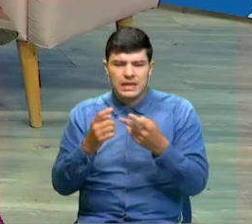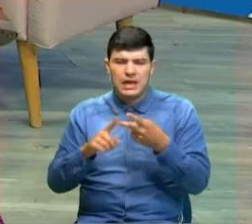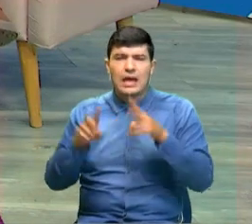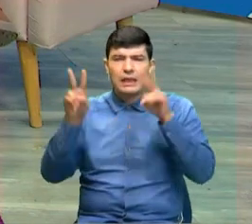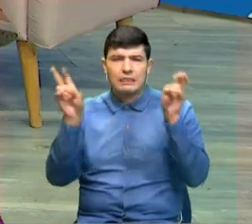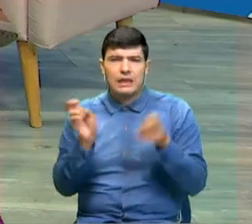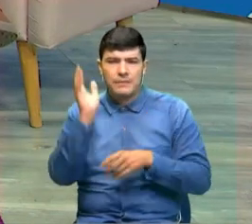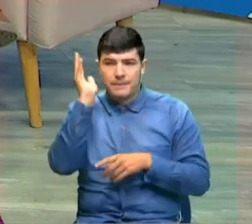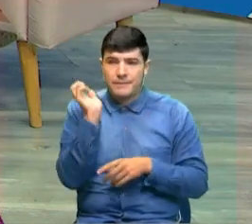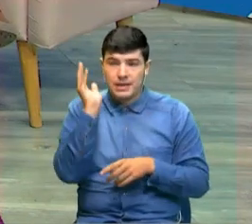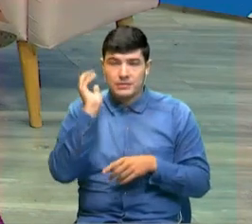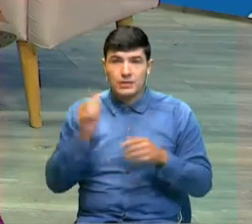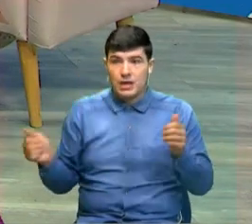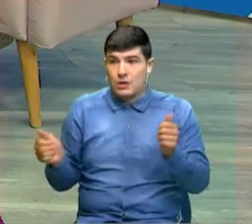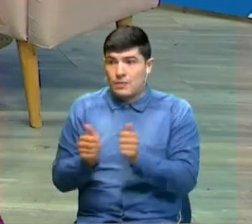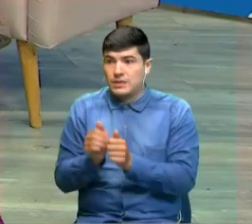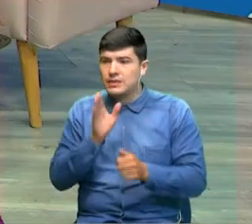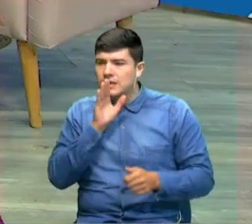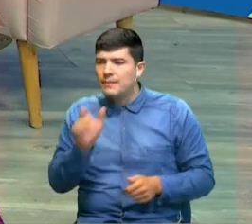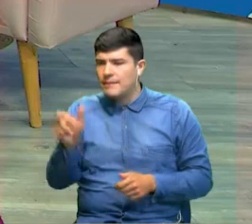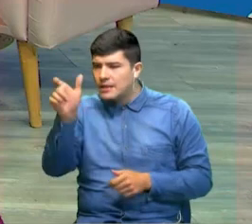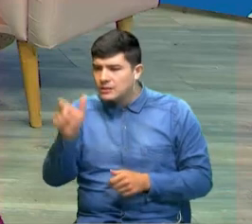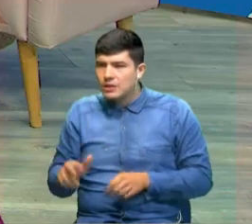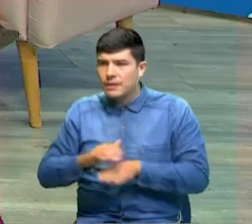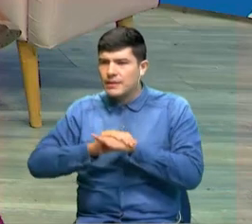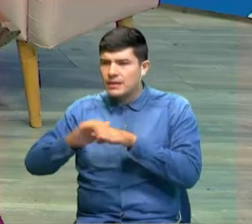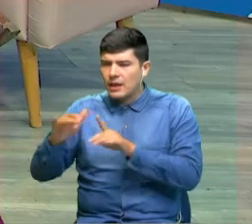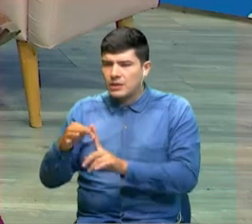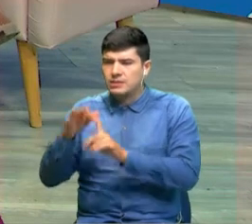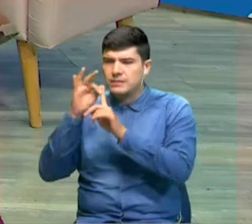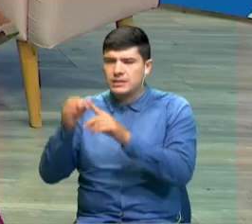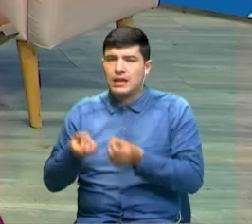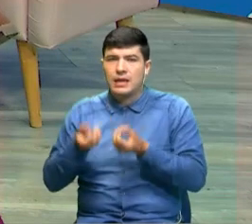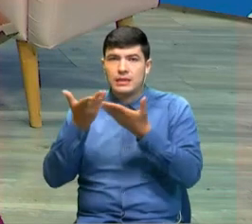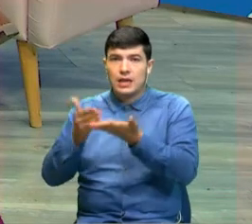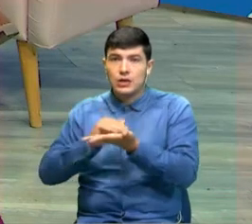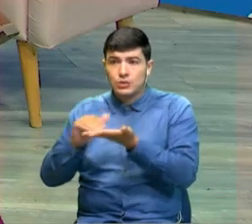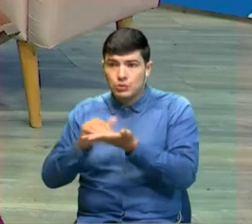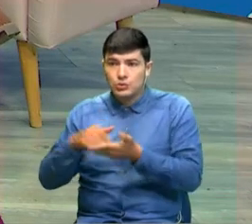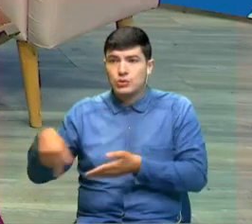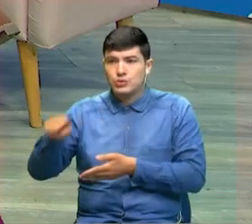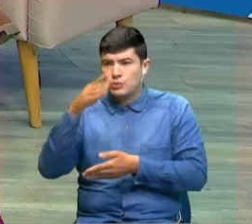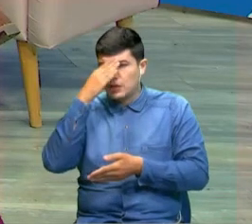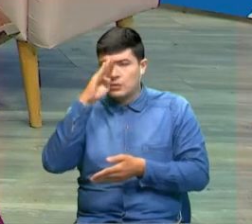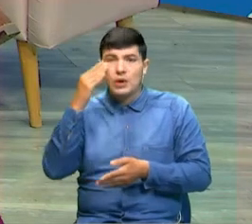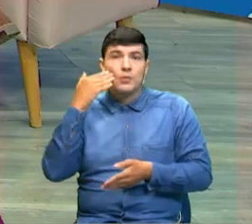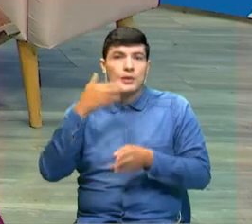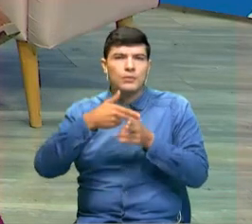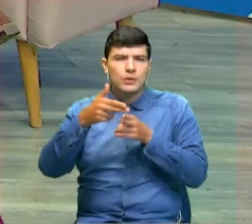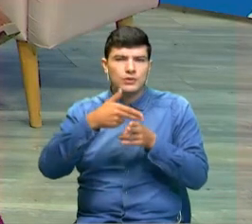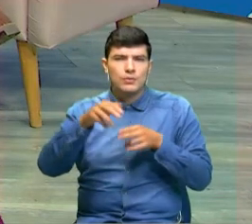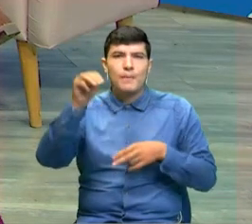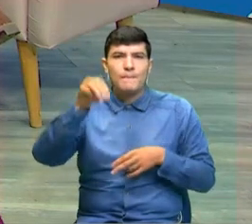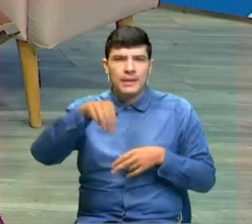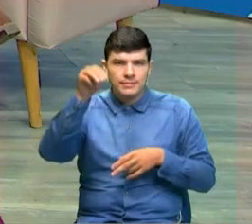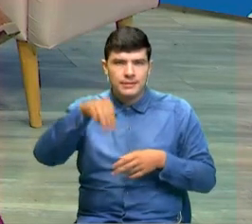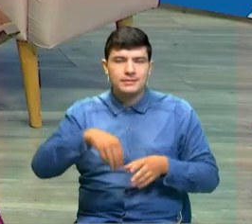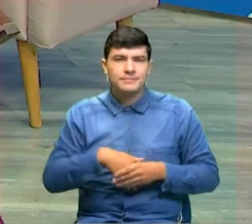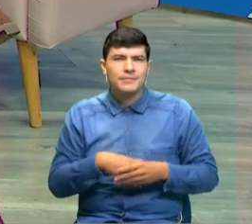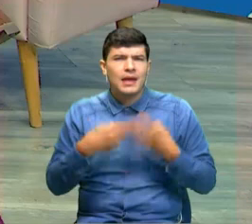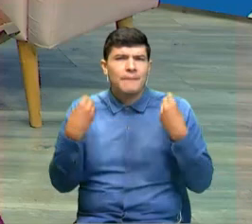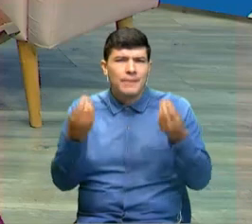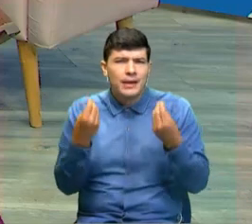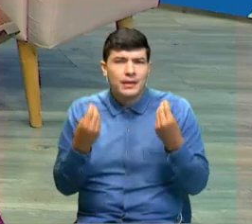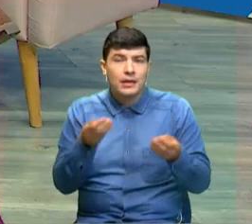temas pensionales. Va a estar con nosotros un invitado bien especial solucionando estas inquietudes a partir del próximo martes. Para que